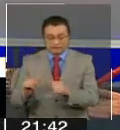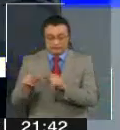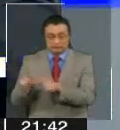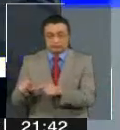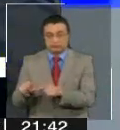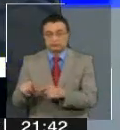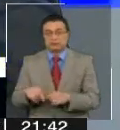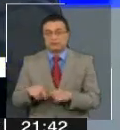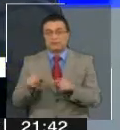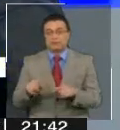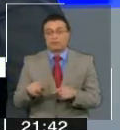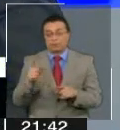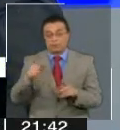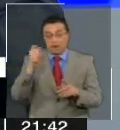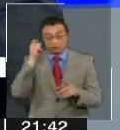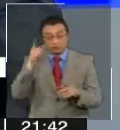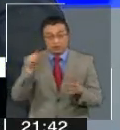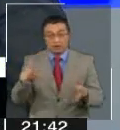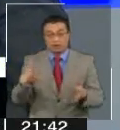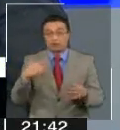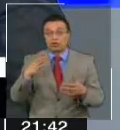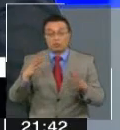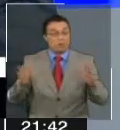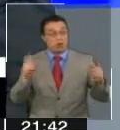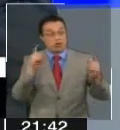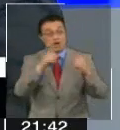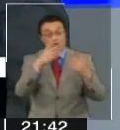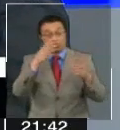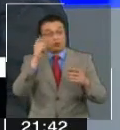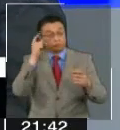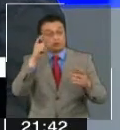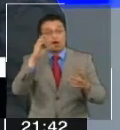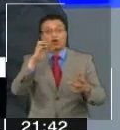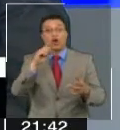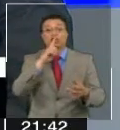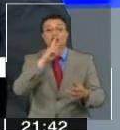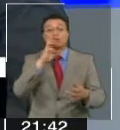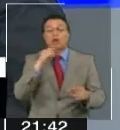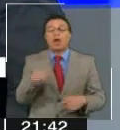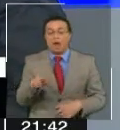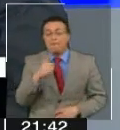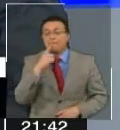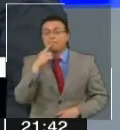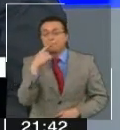Mendoza, también lo sabía, digamos. Sí, y también se puso en conocimiento este Contralor. Ya, pregunta.